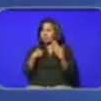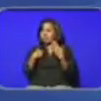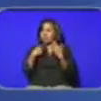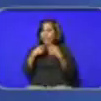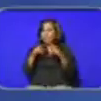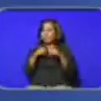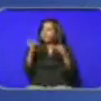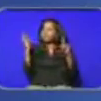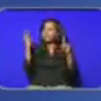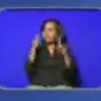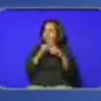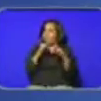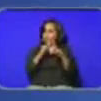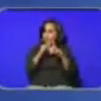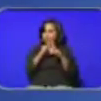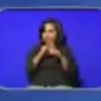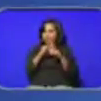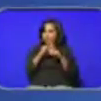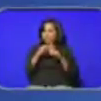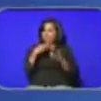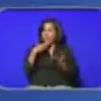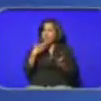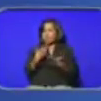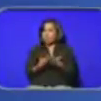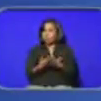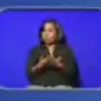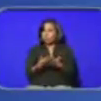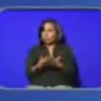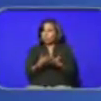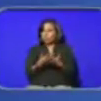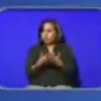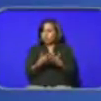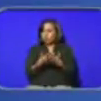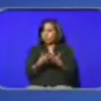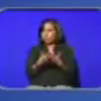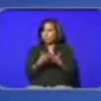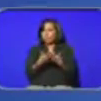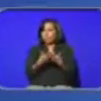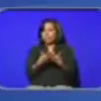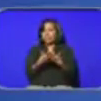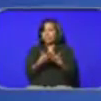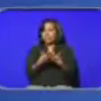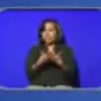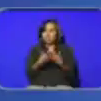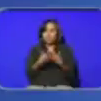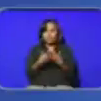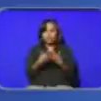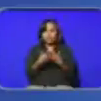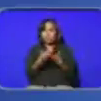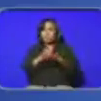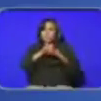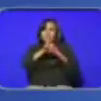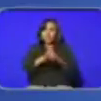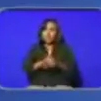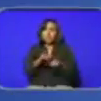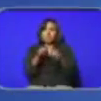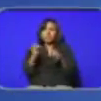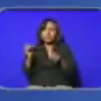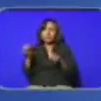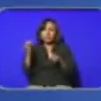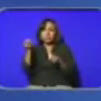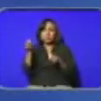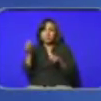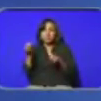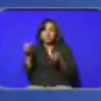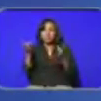desde una perspectiva sana, verificar o hacer el énfasis de que esto va a ayudar a los jóvenes que más lo necesitan,